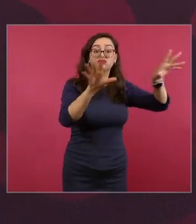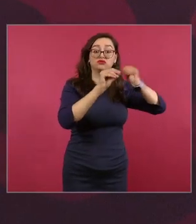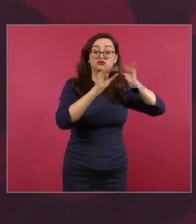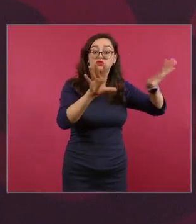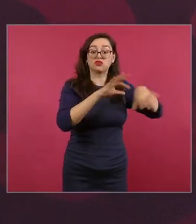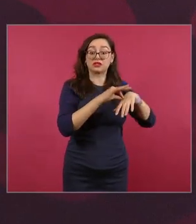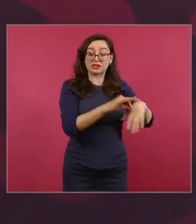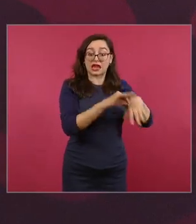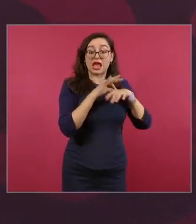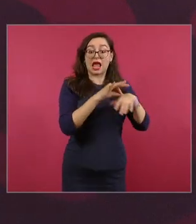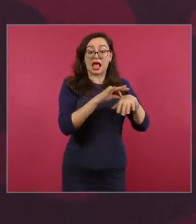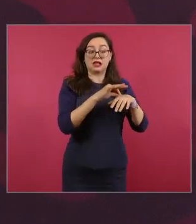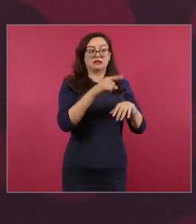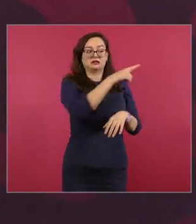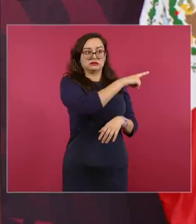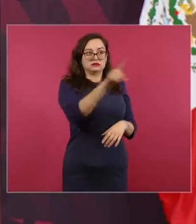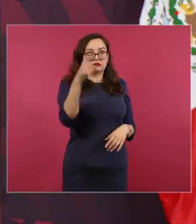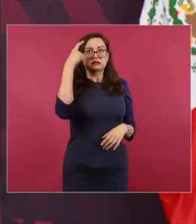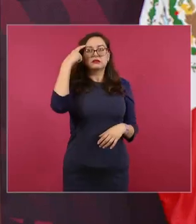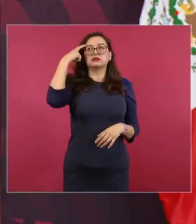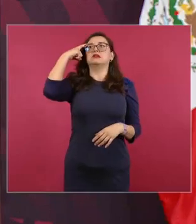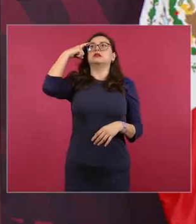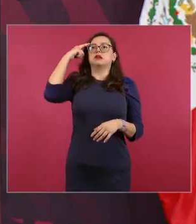Mejor para que las autoridades